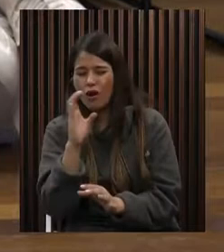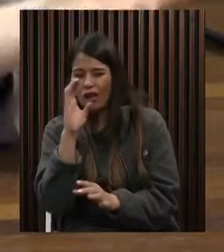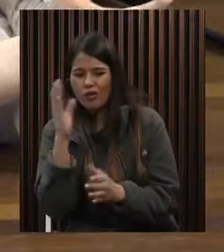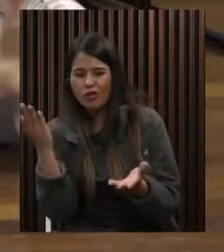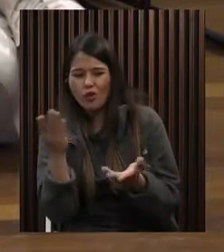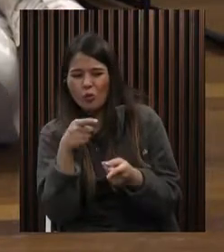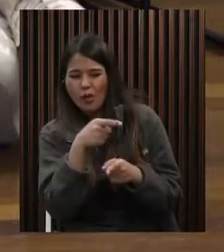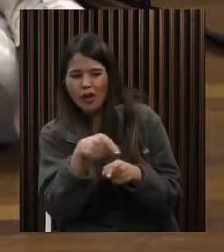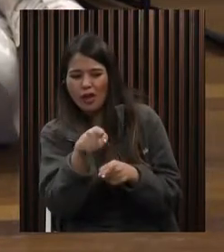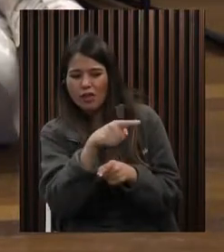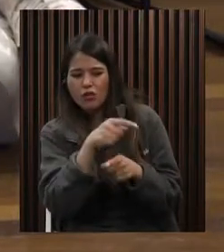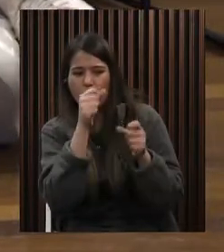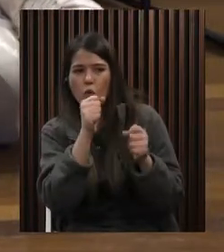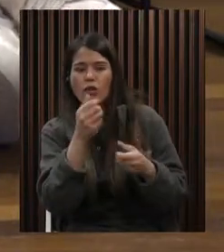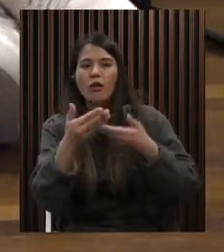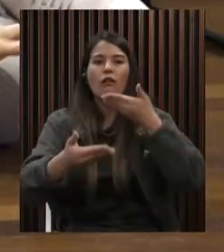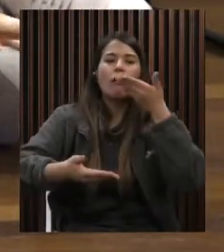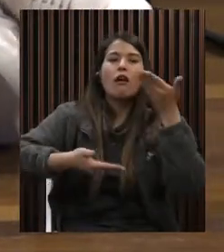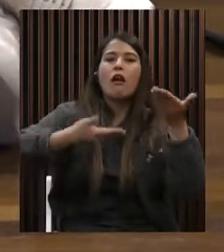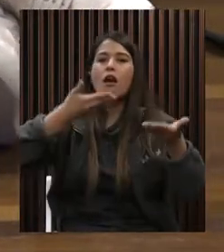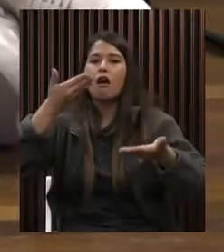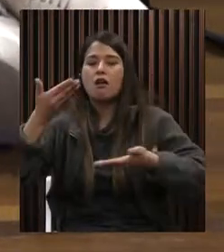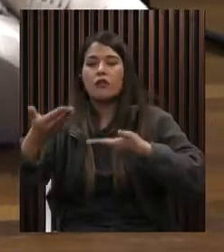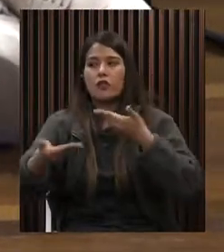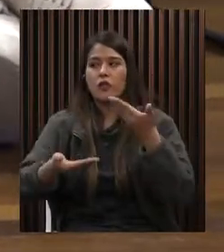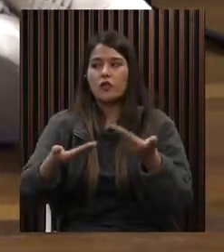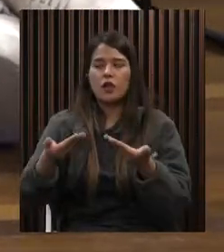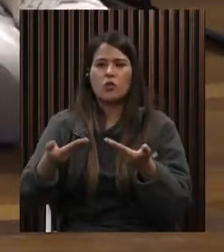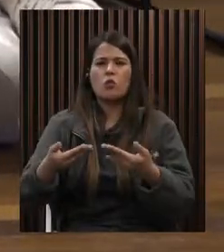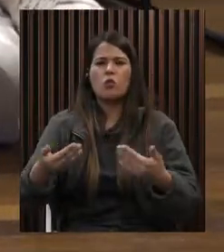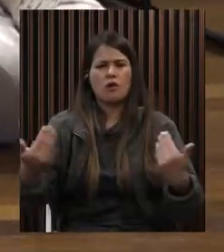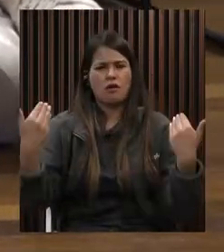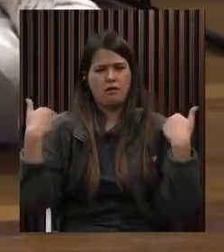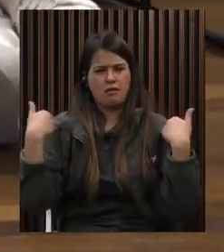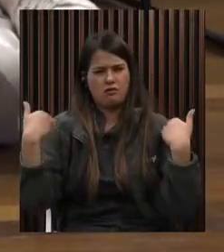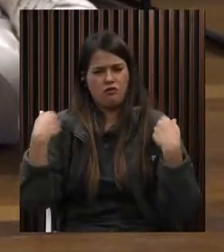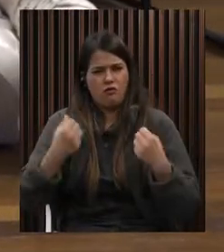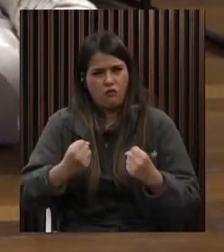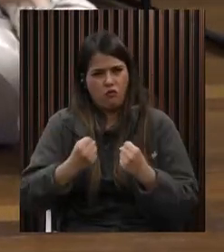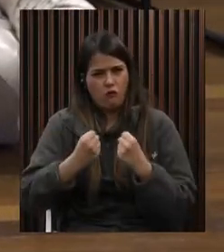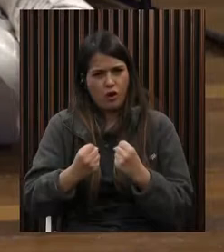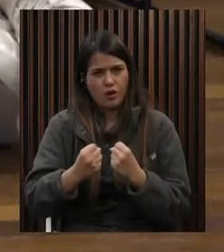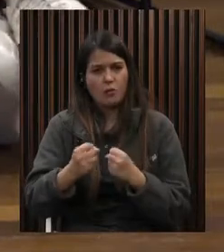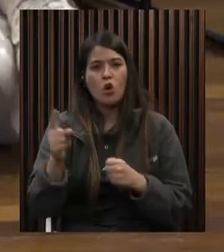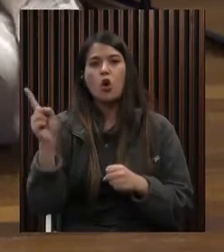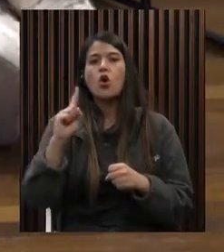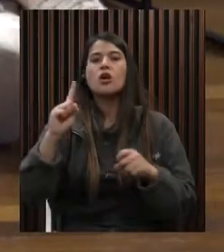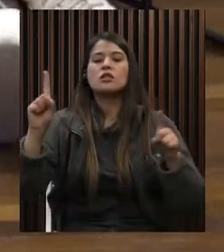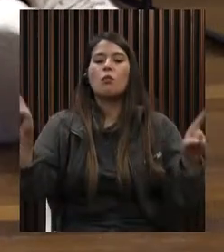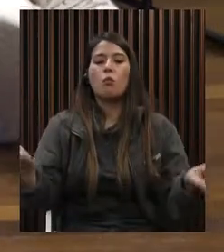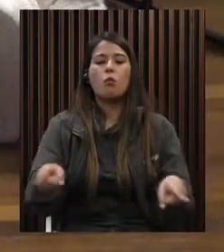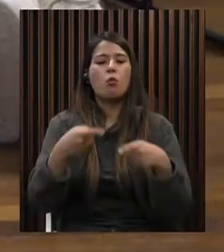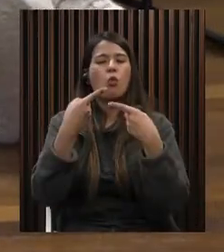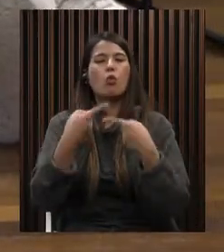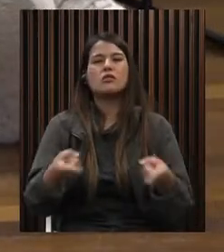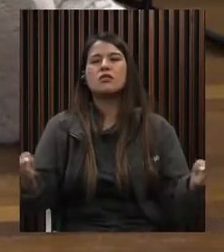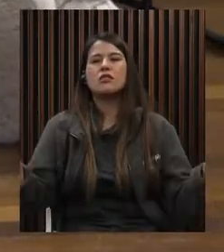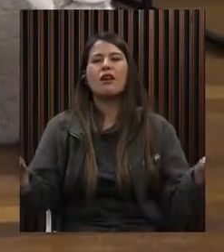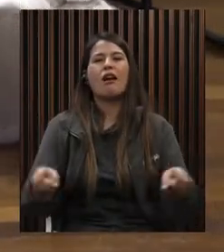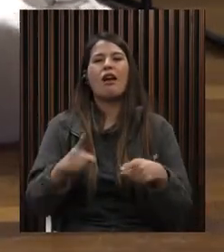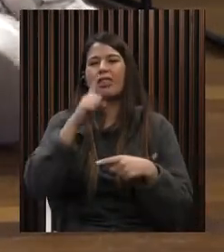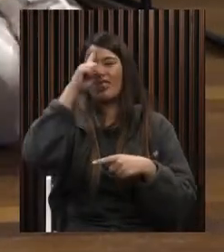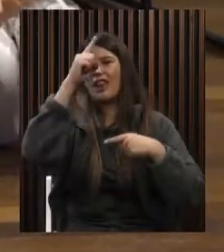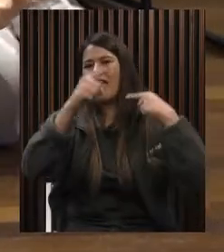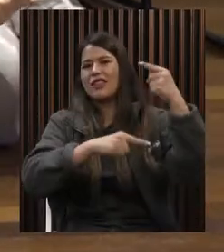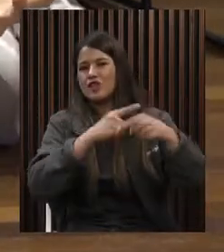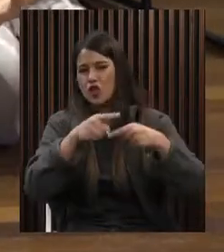a cantar. O sea, fue todo un ejercicio muy, muy potente porque no iba a ser la música convencional que todos entendemos, sino que